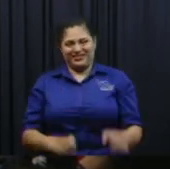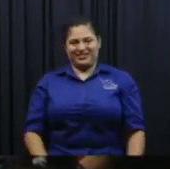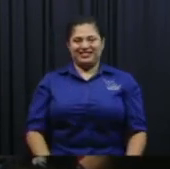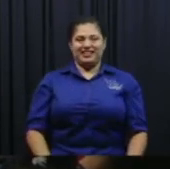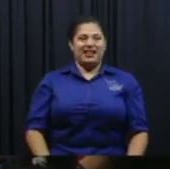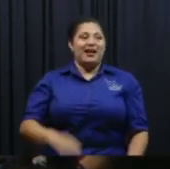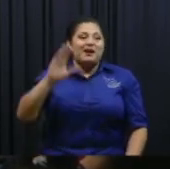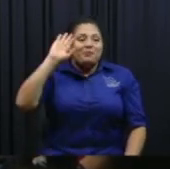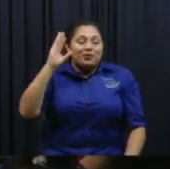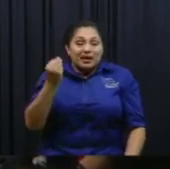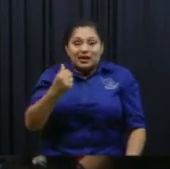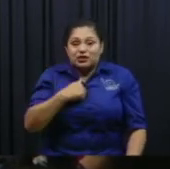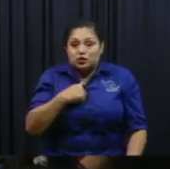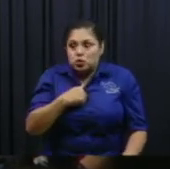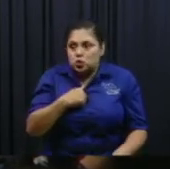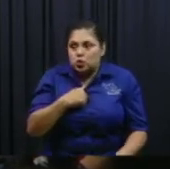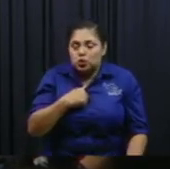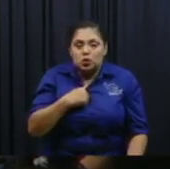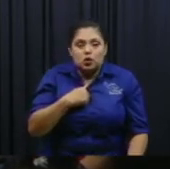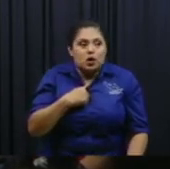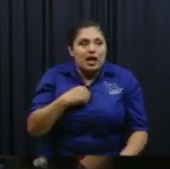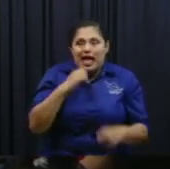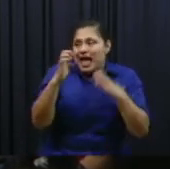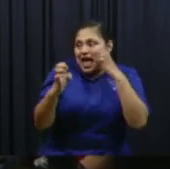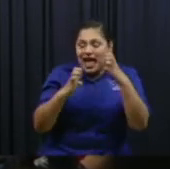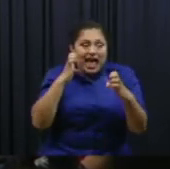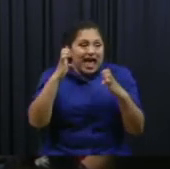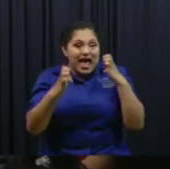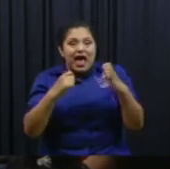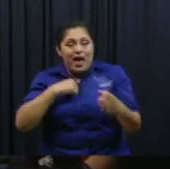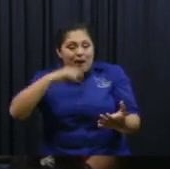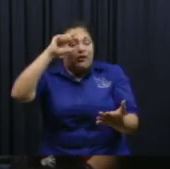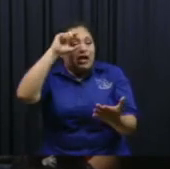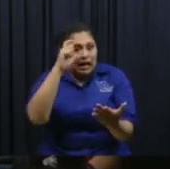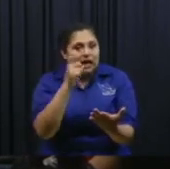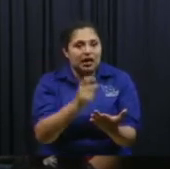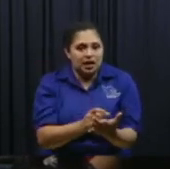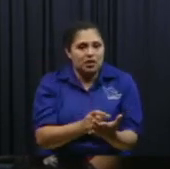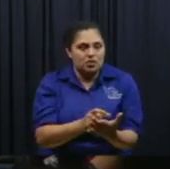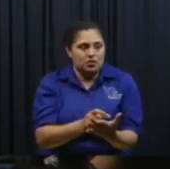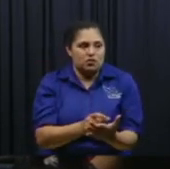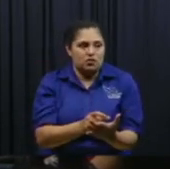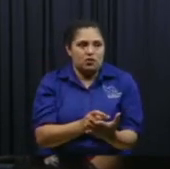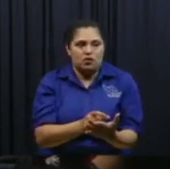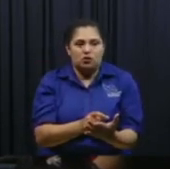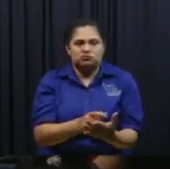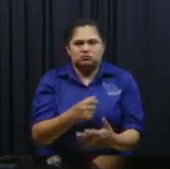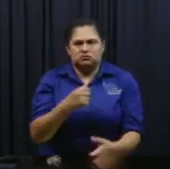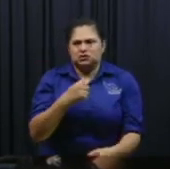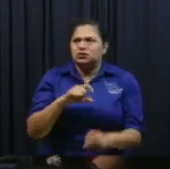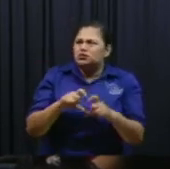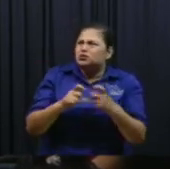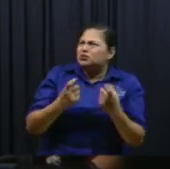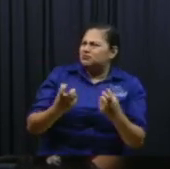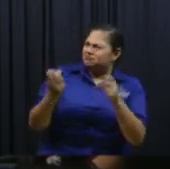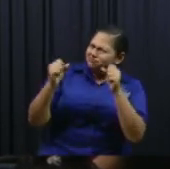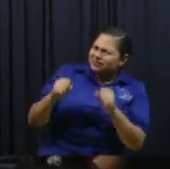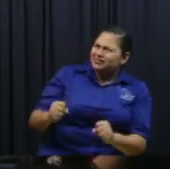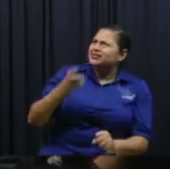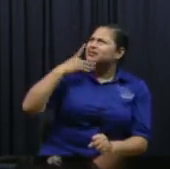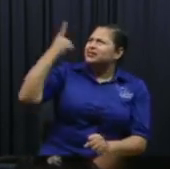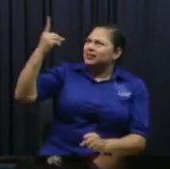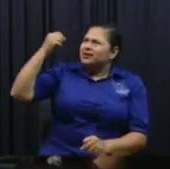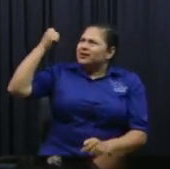porque me emociono porque lo creo porque porque es posible que Dios sea